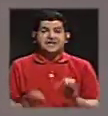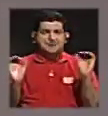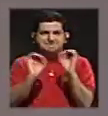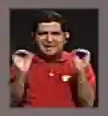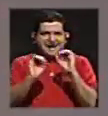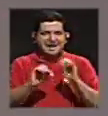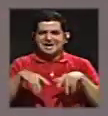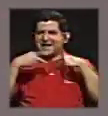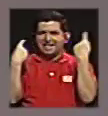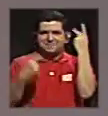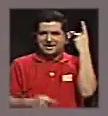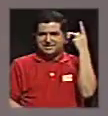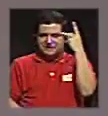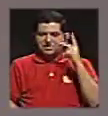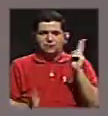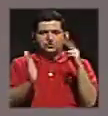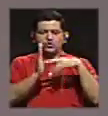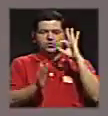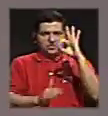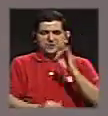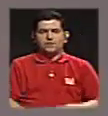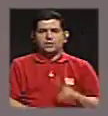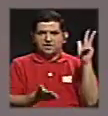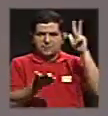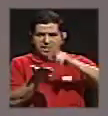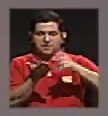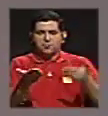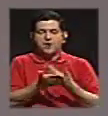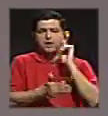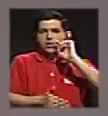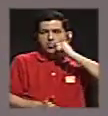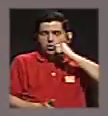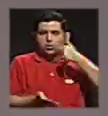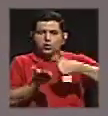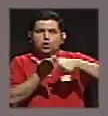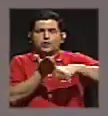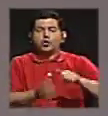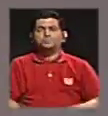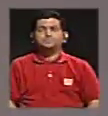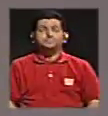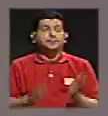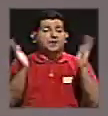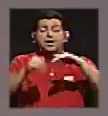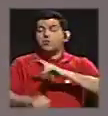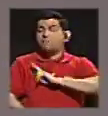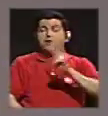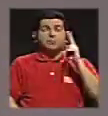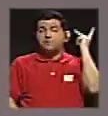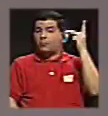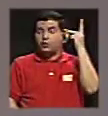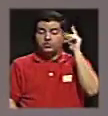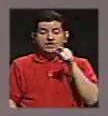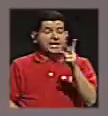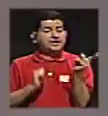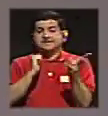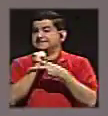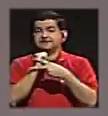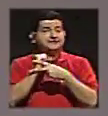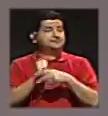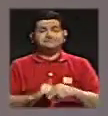partido político en el 2009 cuando aprobó eh el nuevo código electoral y no hubo voluntad política en esta